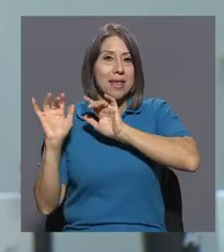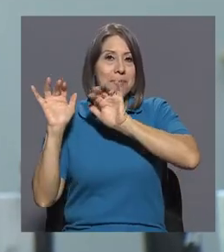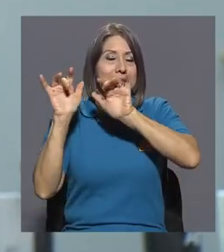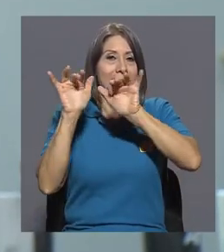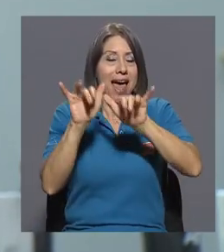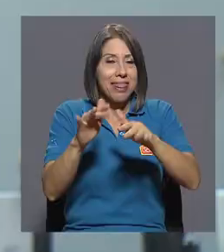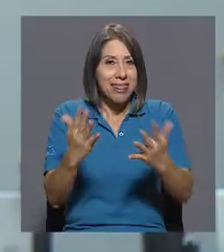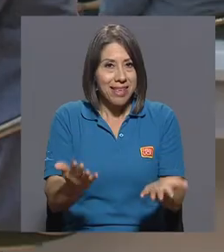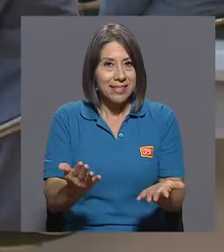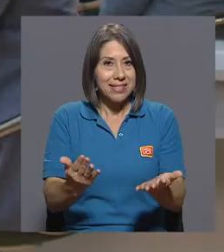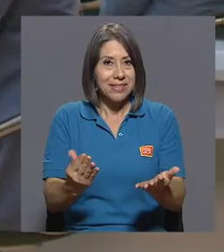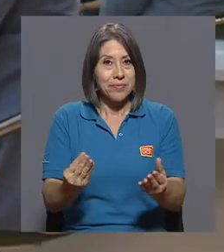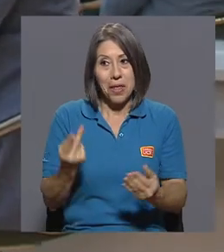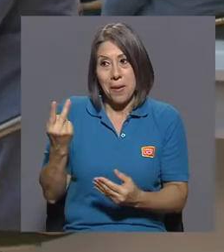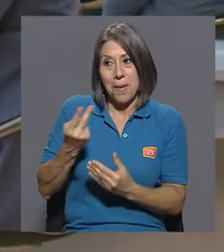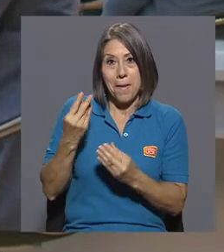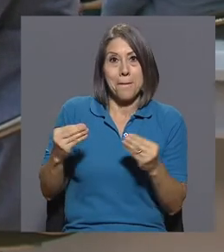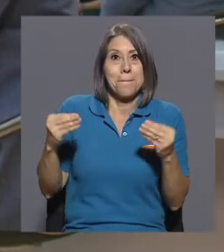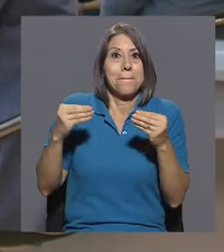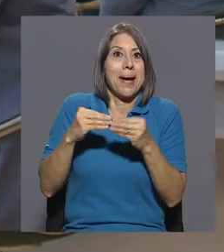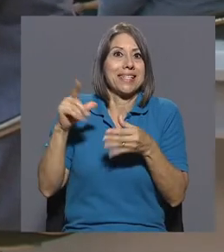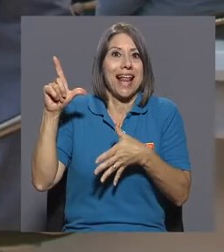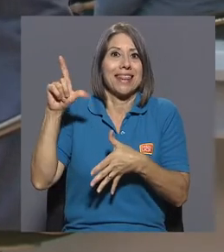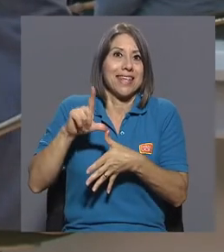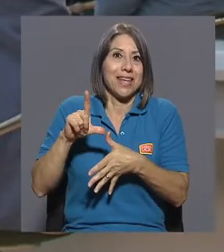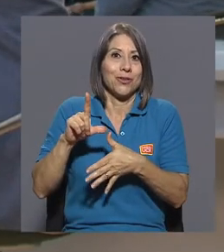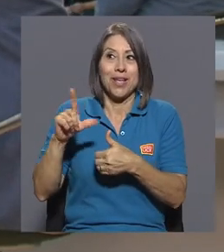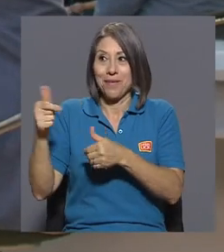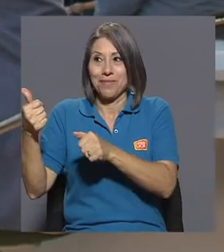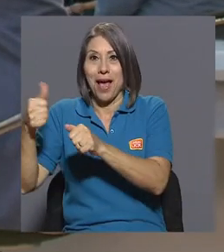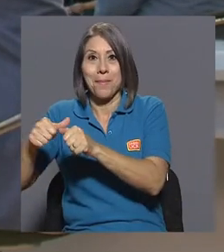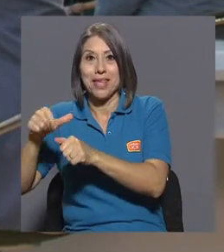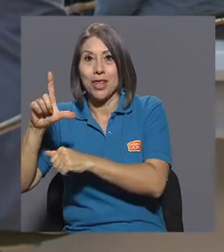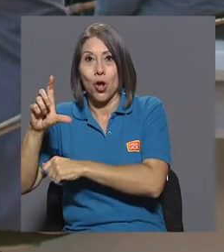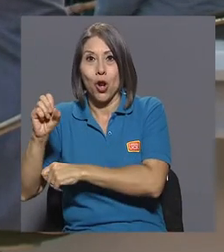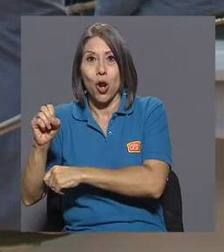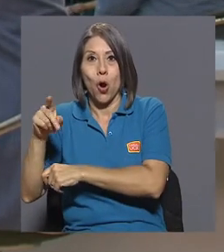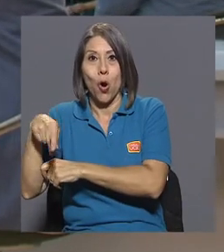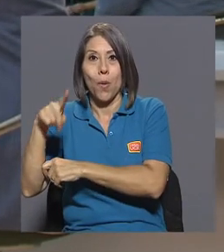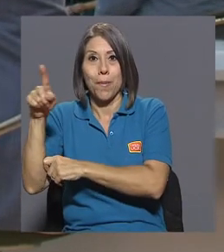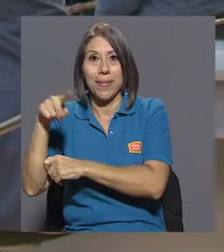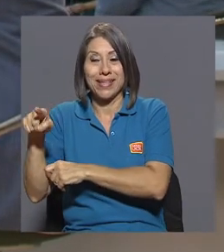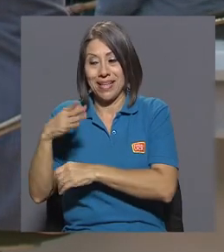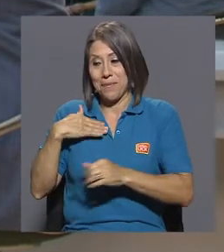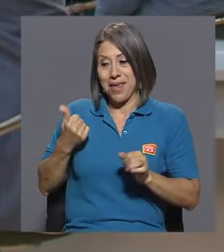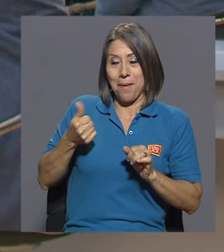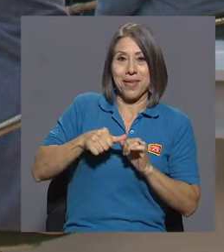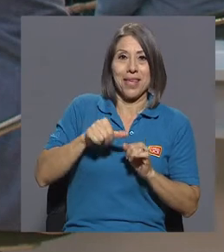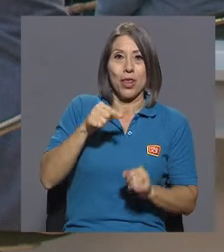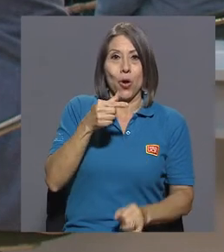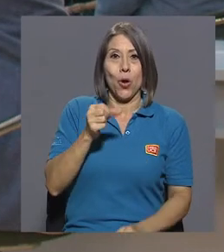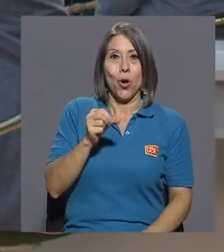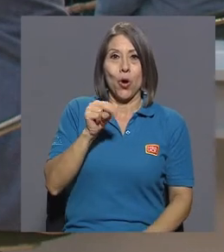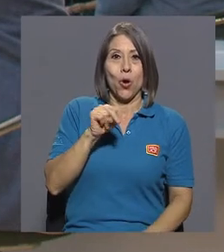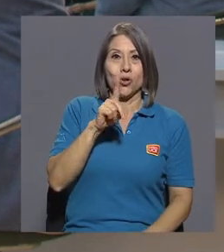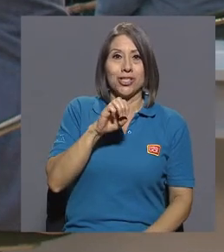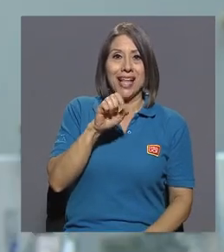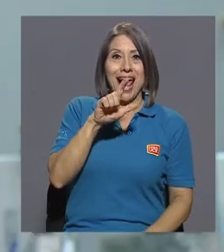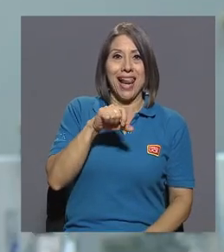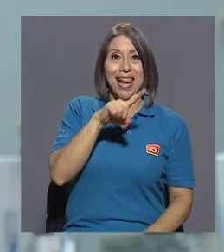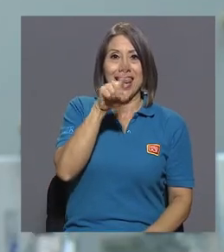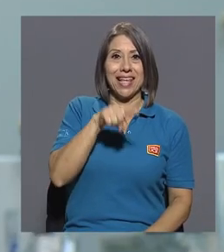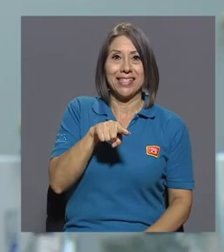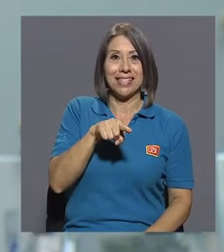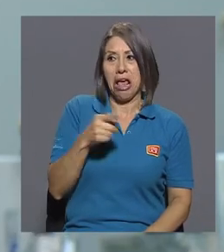más latinos que, imagínense, López, apellido del mío González, y no hablamos tan bien el español, tener